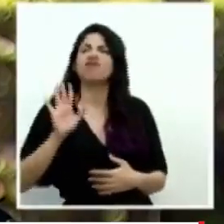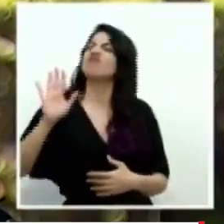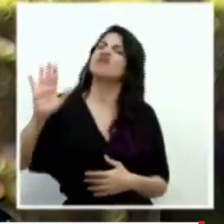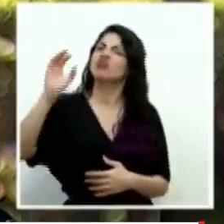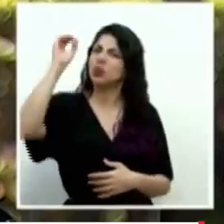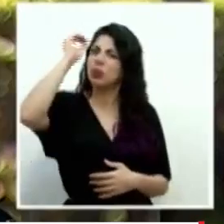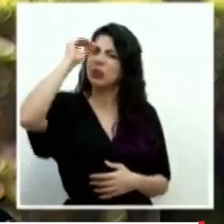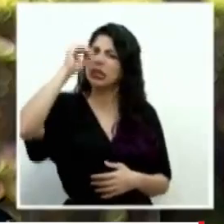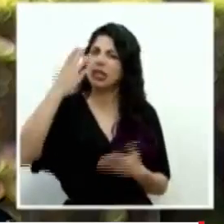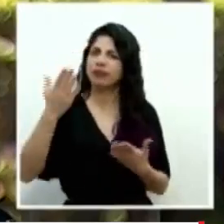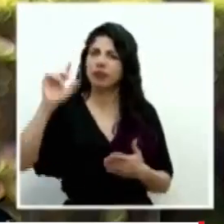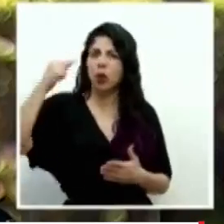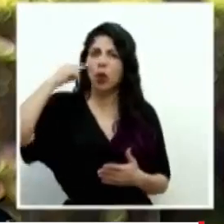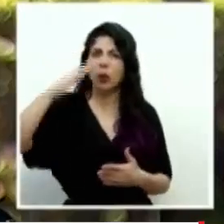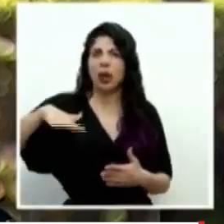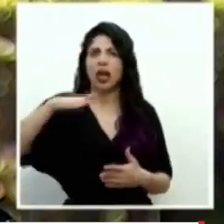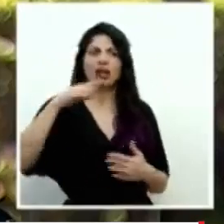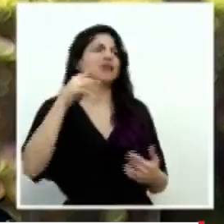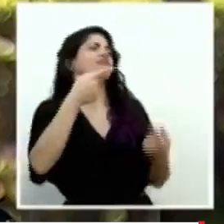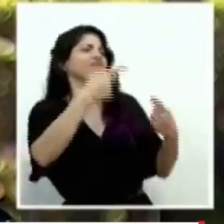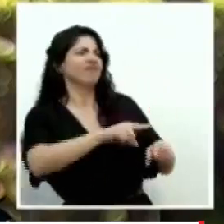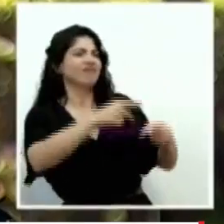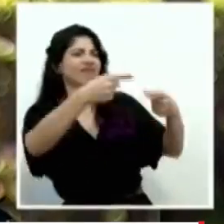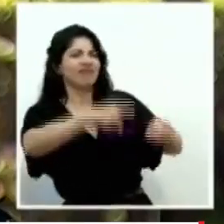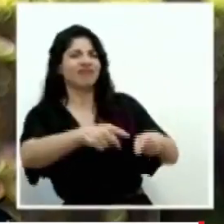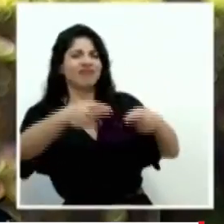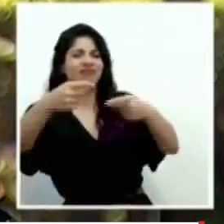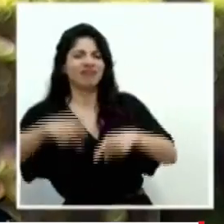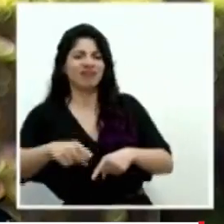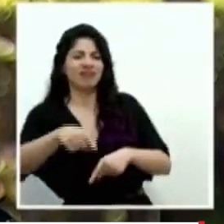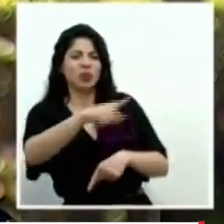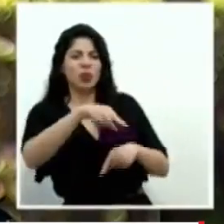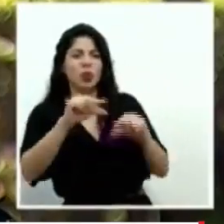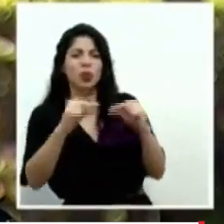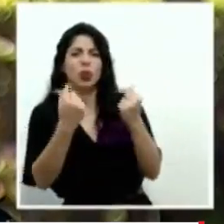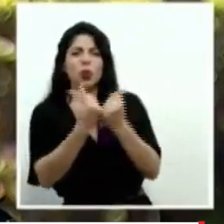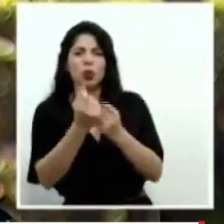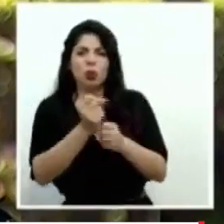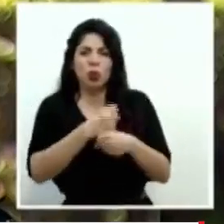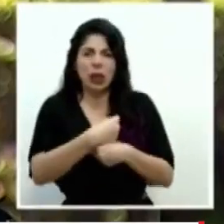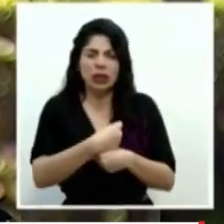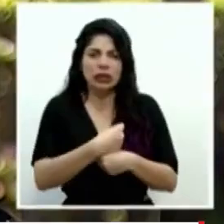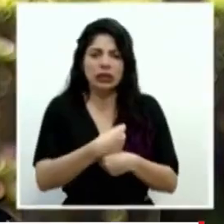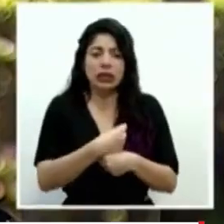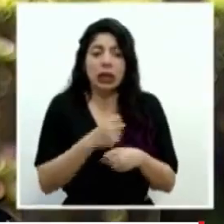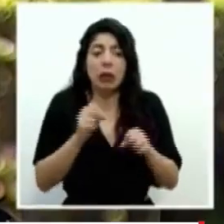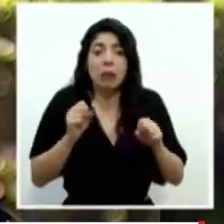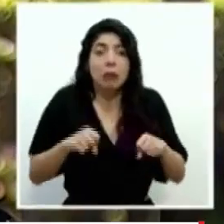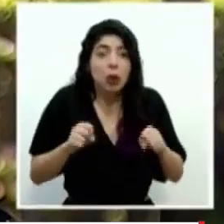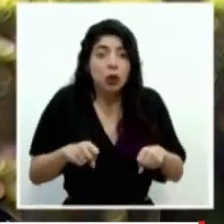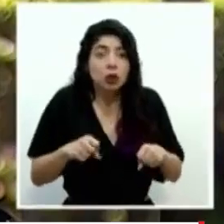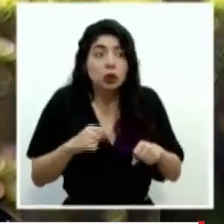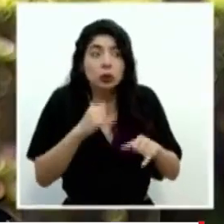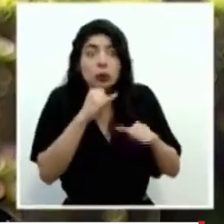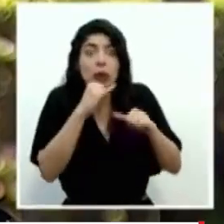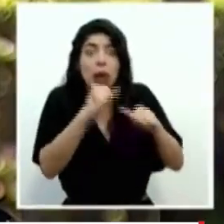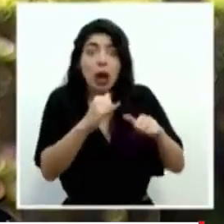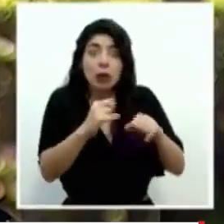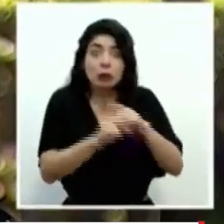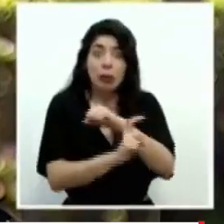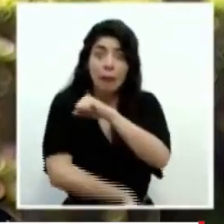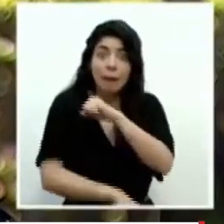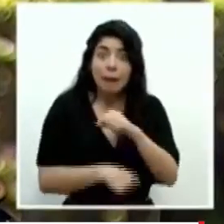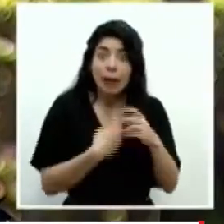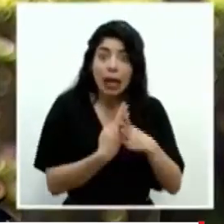posición de ustedes desde el gobierno frente a estos incidentes protagonizados por estos grupos? ¿Cabe la posibilidad de acusaciones